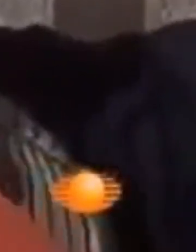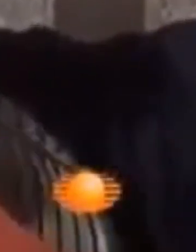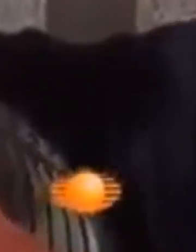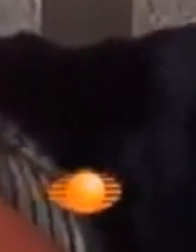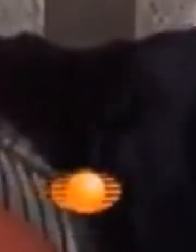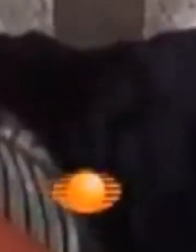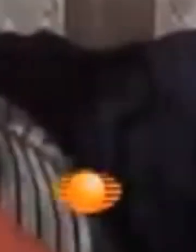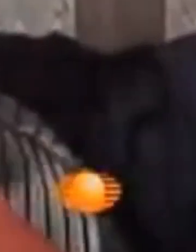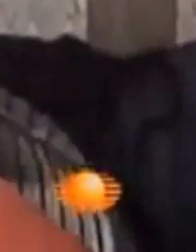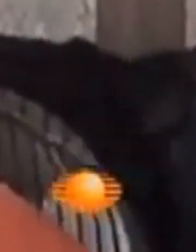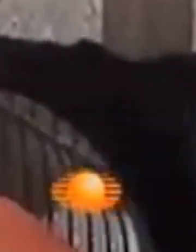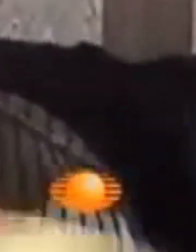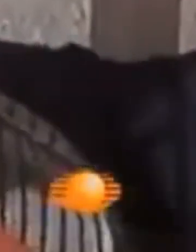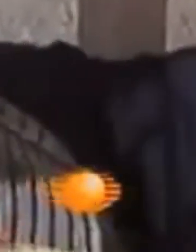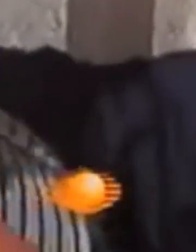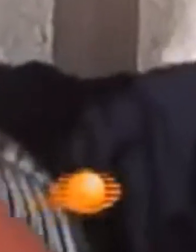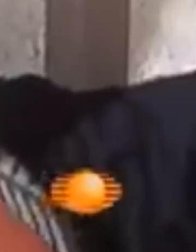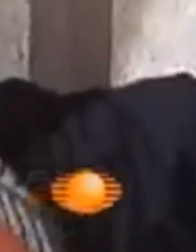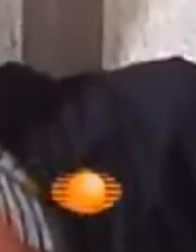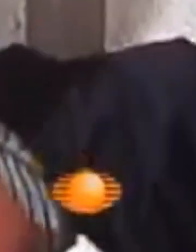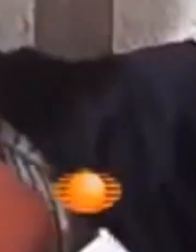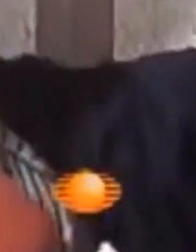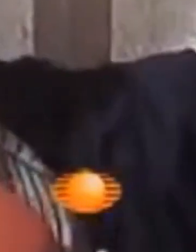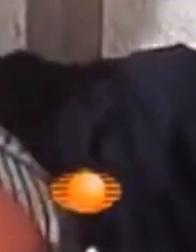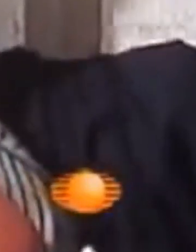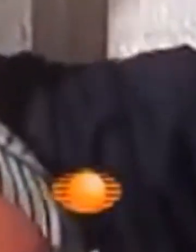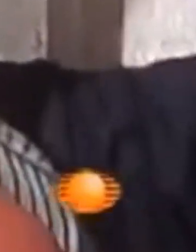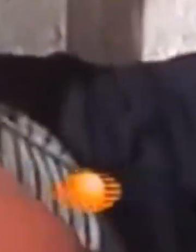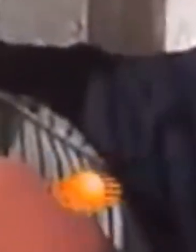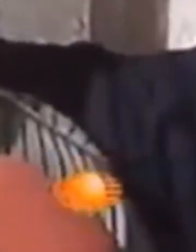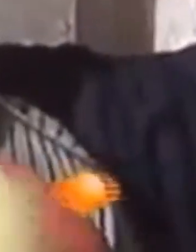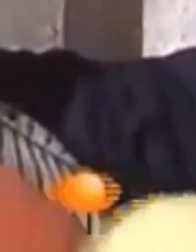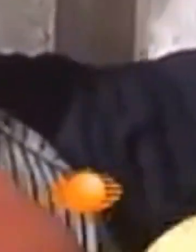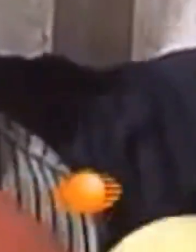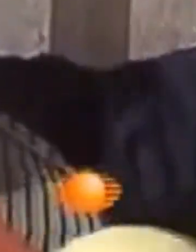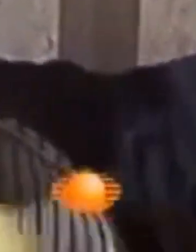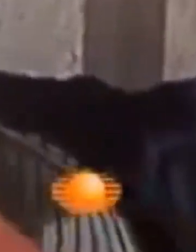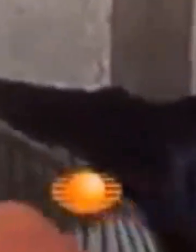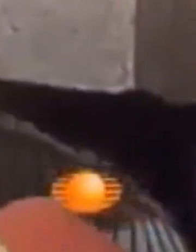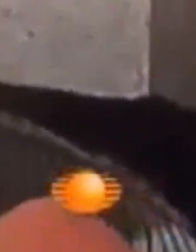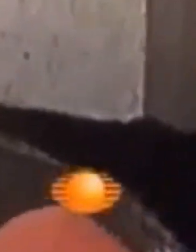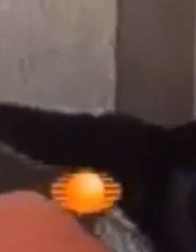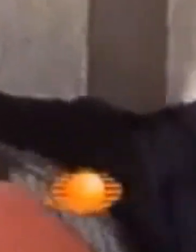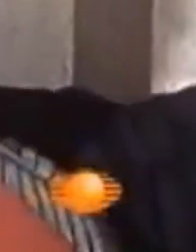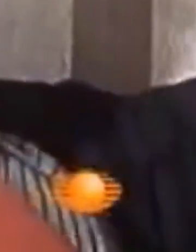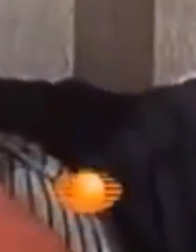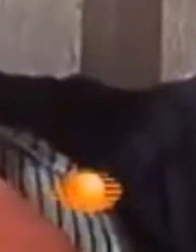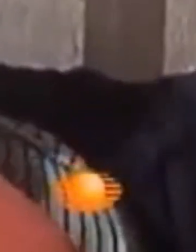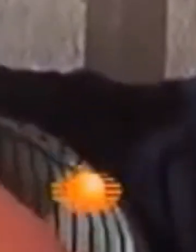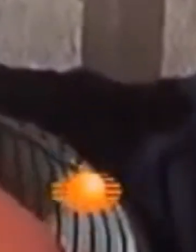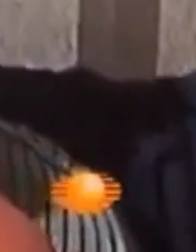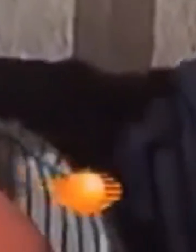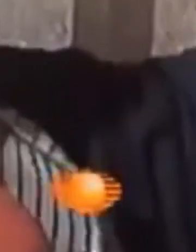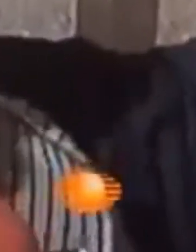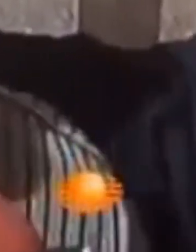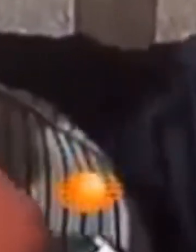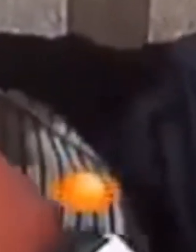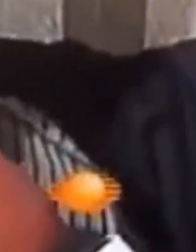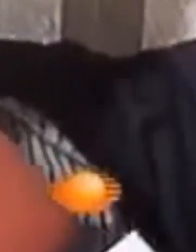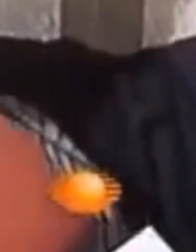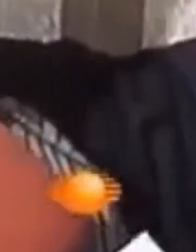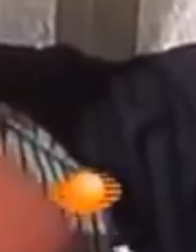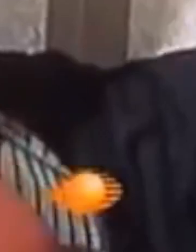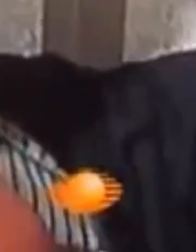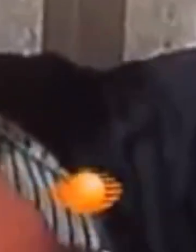me ofrecieron dinero para prestar mi casa. ¿Quién? Un tipo que se llama Salustio, señor. ¿Cuántos hombres que ustedes encontraste aquí? Aquí hay tres, yo no sabía que eran las ¿Cuántos, tres.